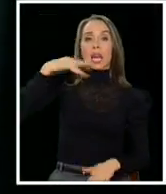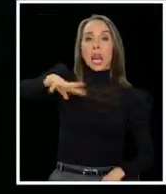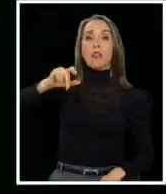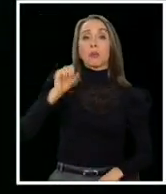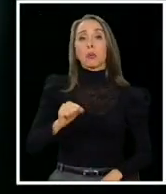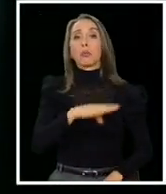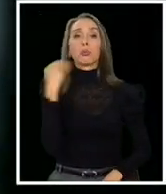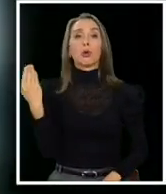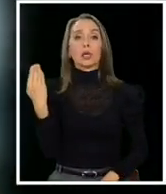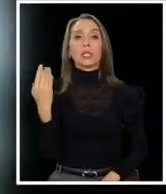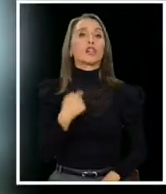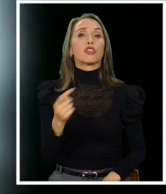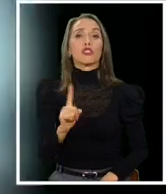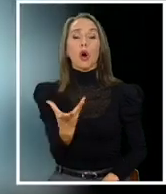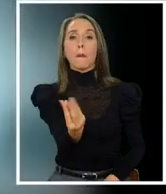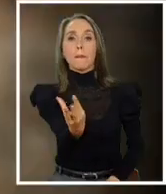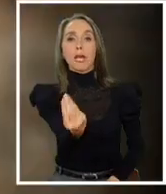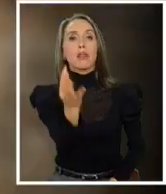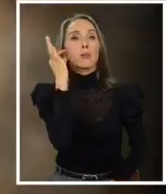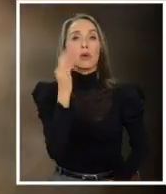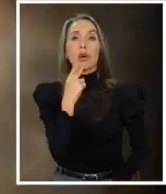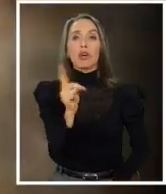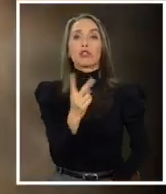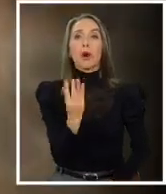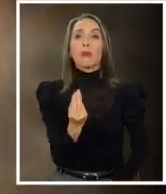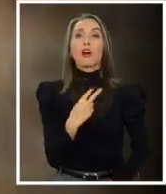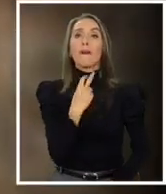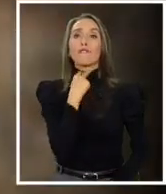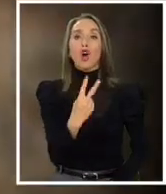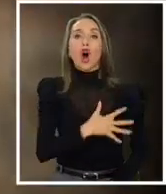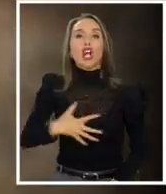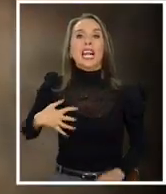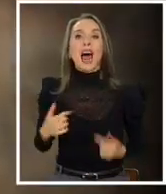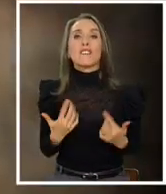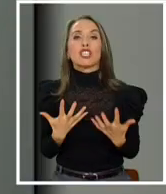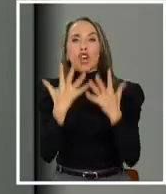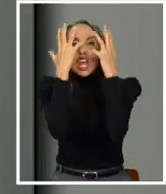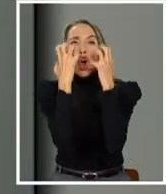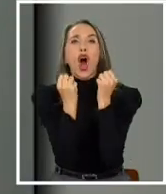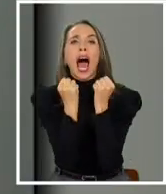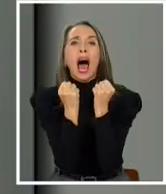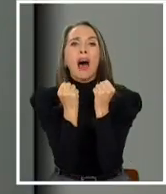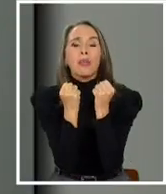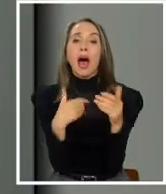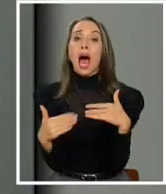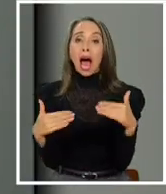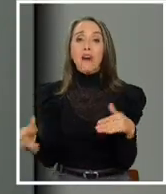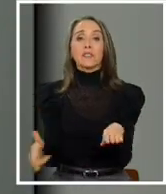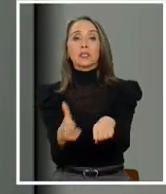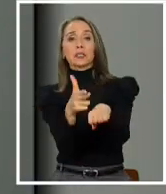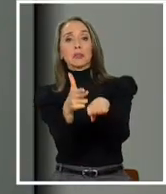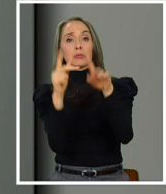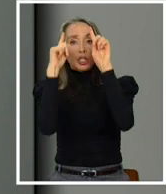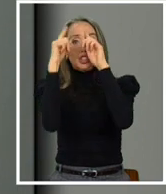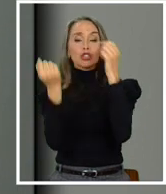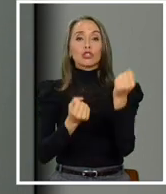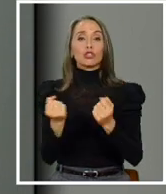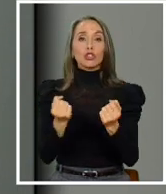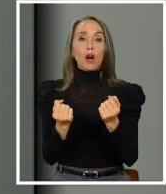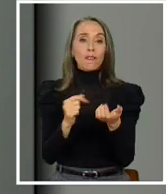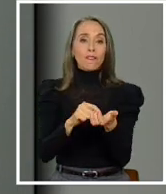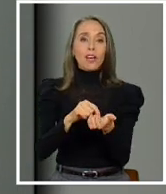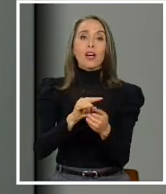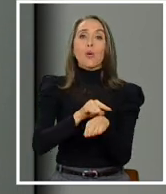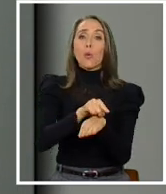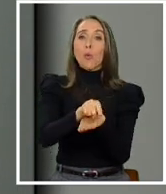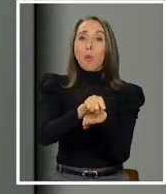Podría estar muerta, pero ¿saben qué? No tengo miedo. No me da miedo. Tengo rabia, estoy enojada. A veces asaltaban a conductores de aplicaciones